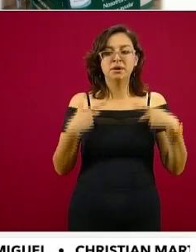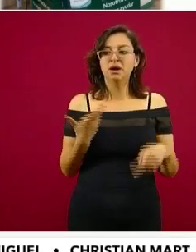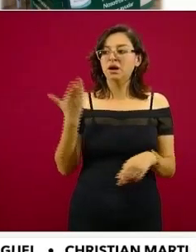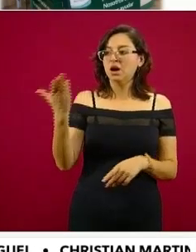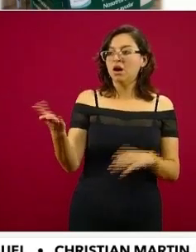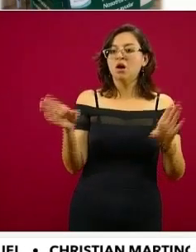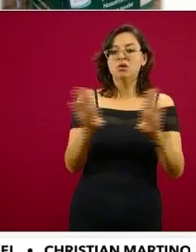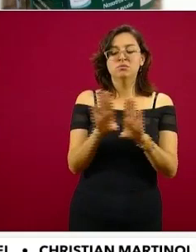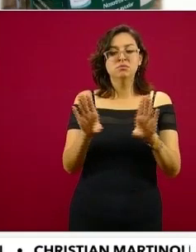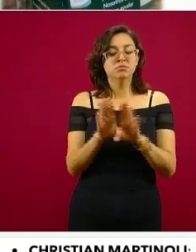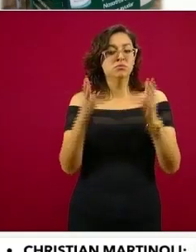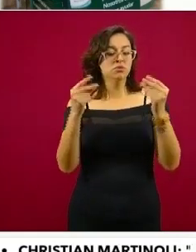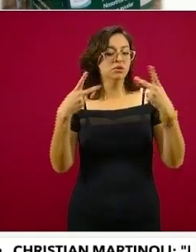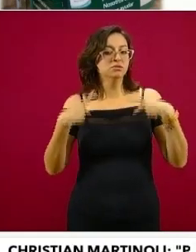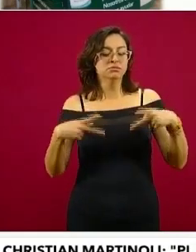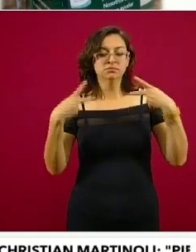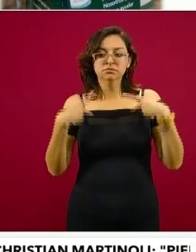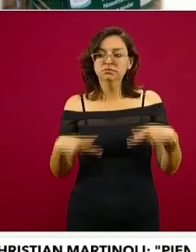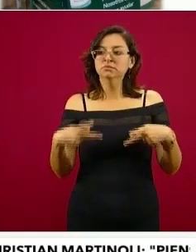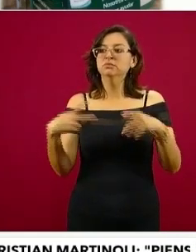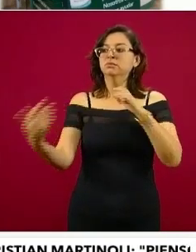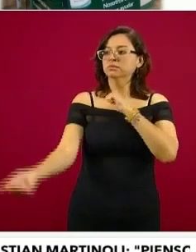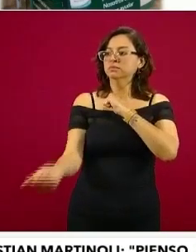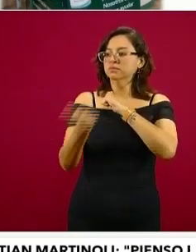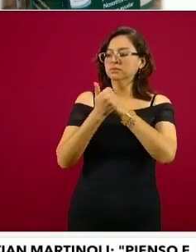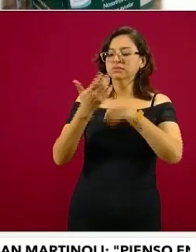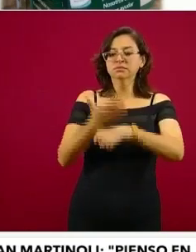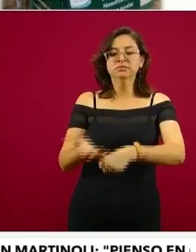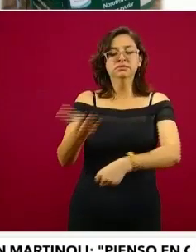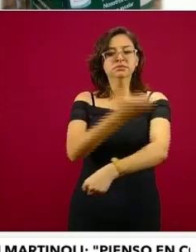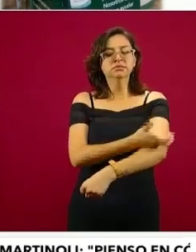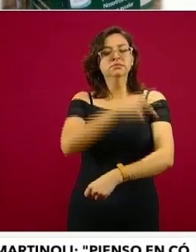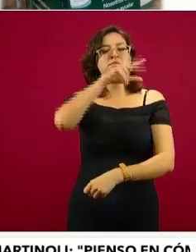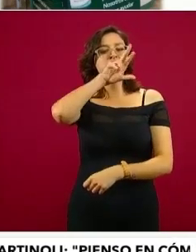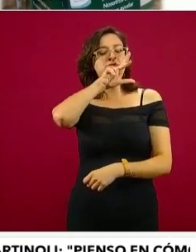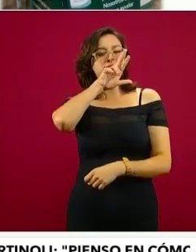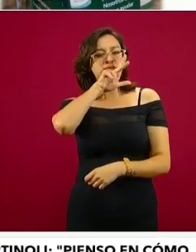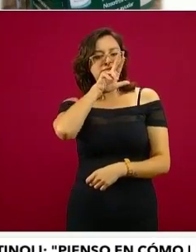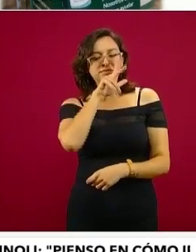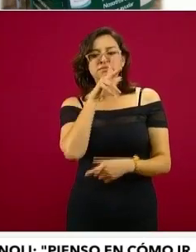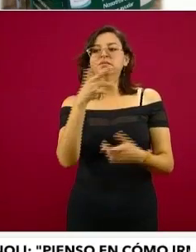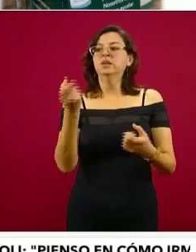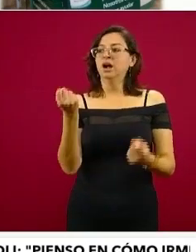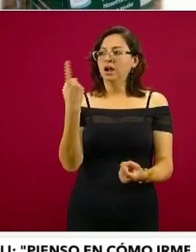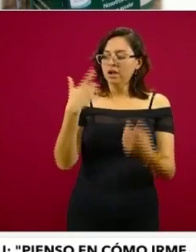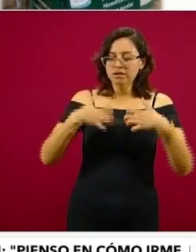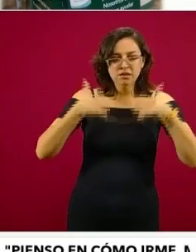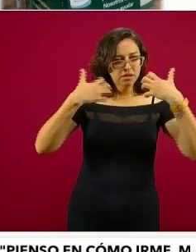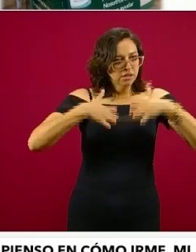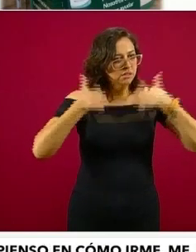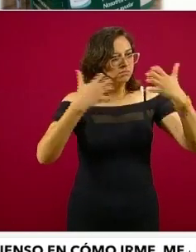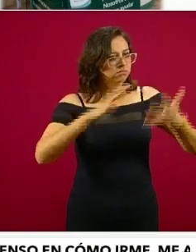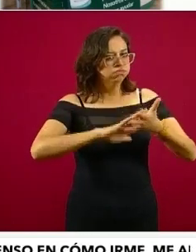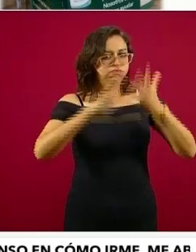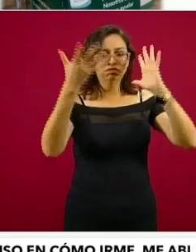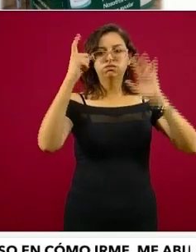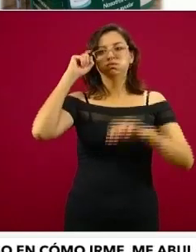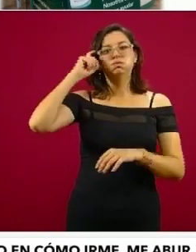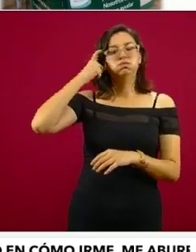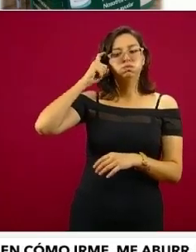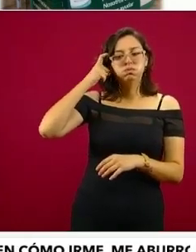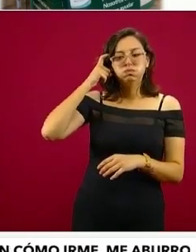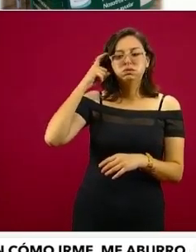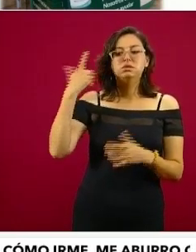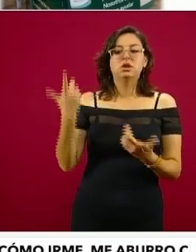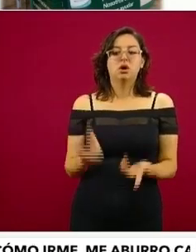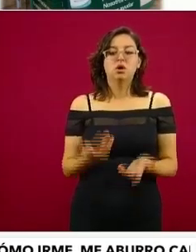nosotros. Hay muchas personas que acuden en un estado preocupado, violento, enojados